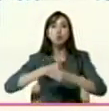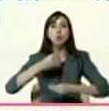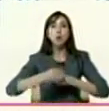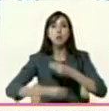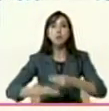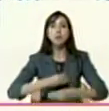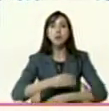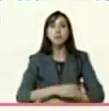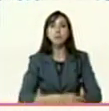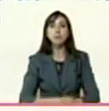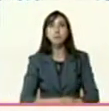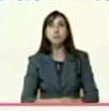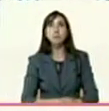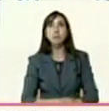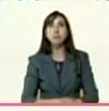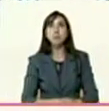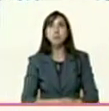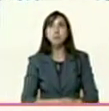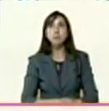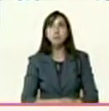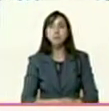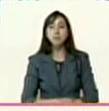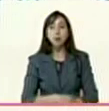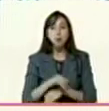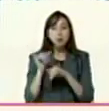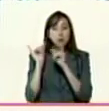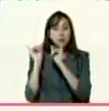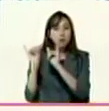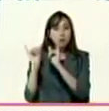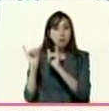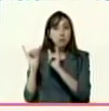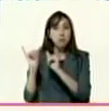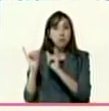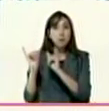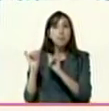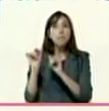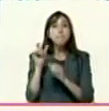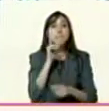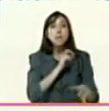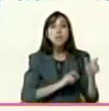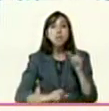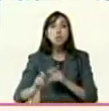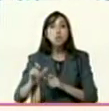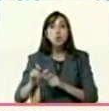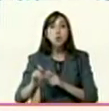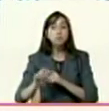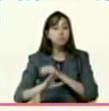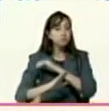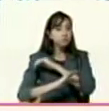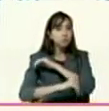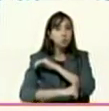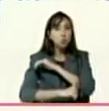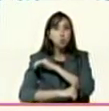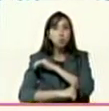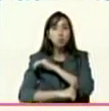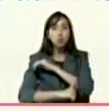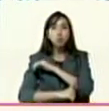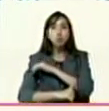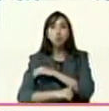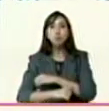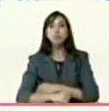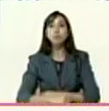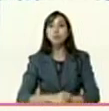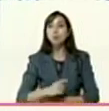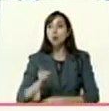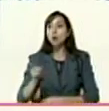Sin embargo, estos señores han tenido el tupé de estos corruptos designarlo como dueño de la